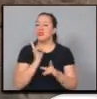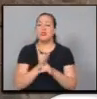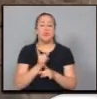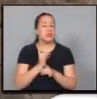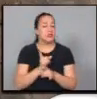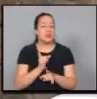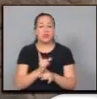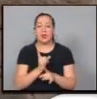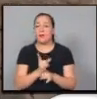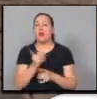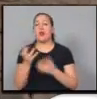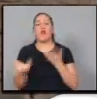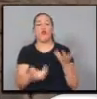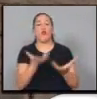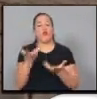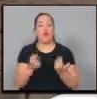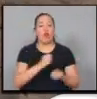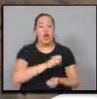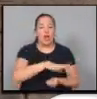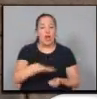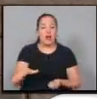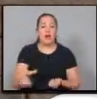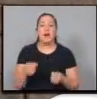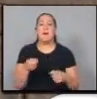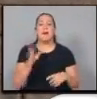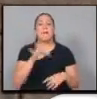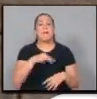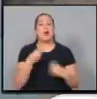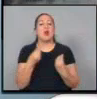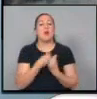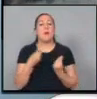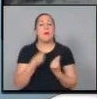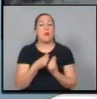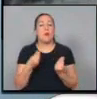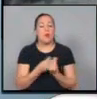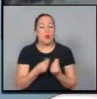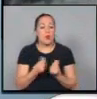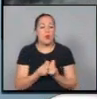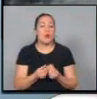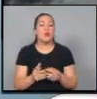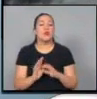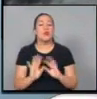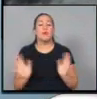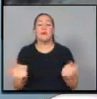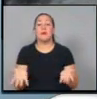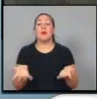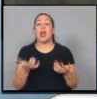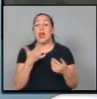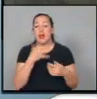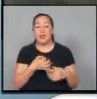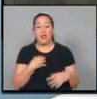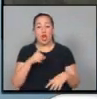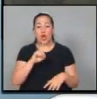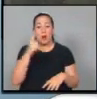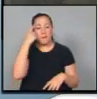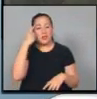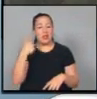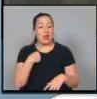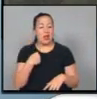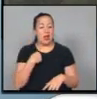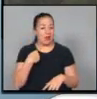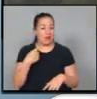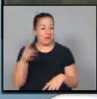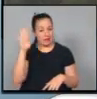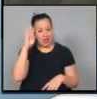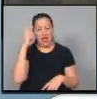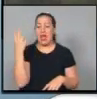mismo, siempre incendio de campo, o sea, en Merlo tenemos mucha salida, pero bueno, la verdad que yo no pensé que me iba a pasar esto. Al jefe